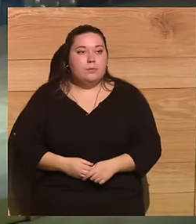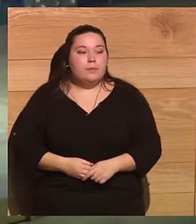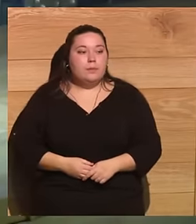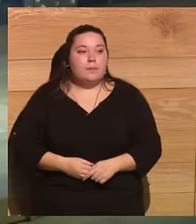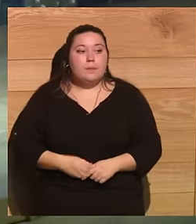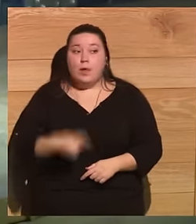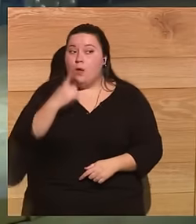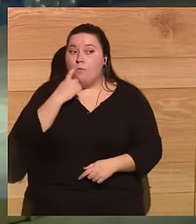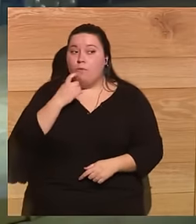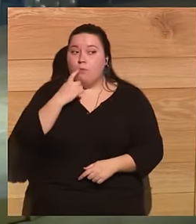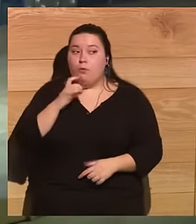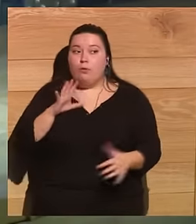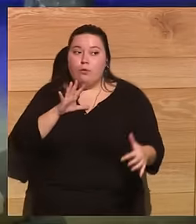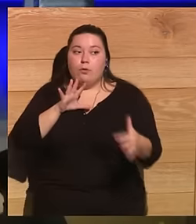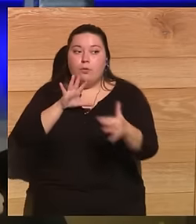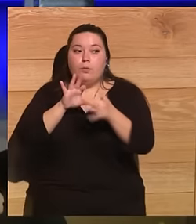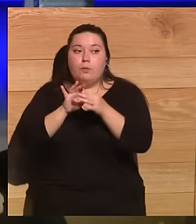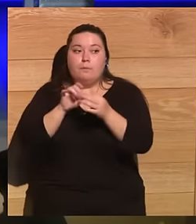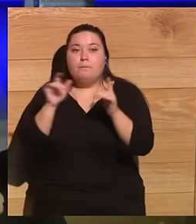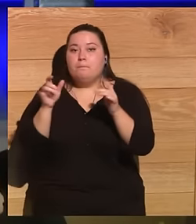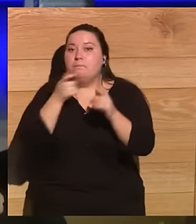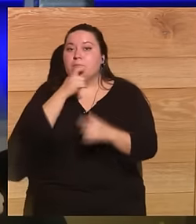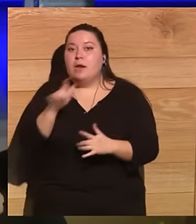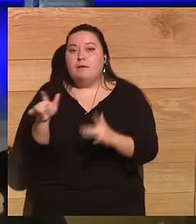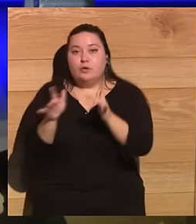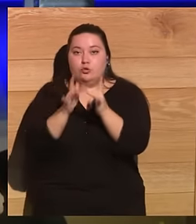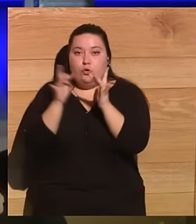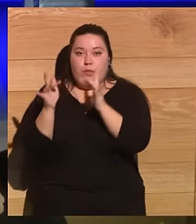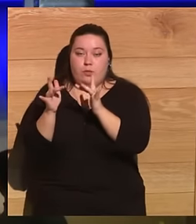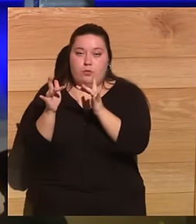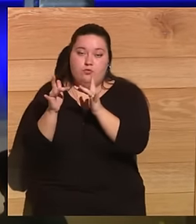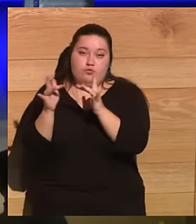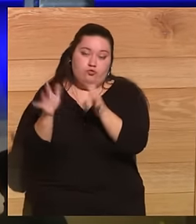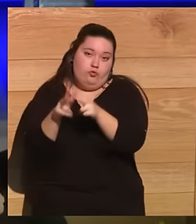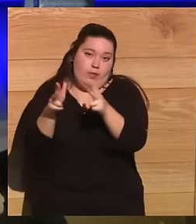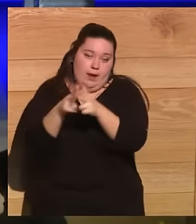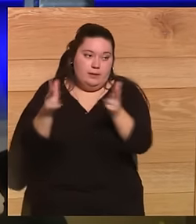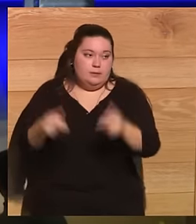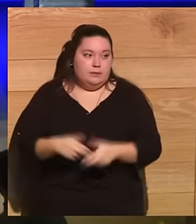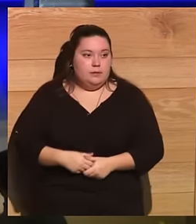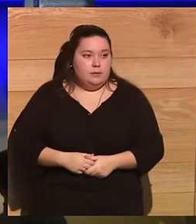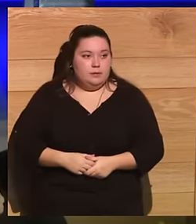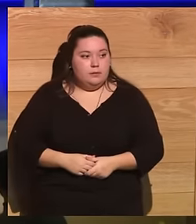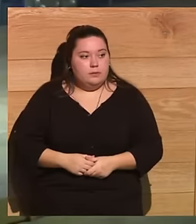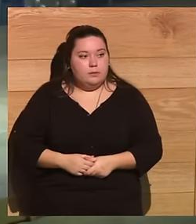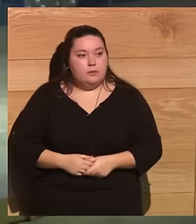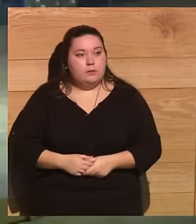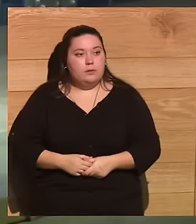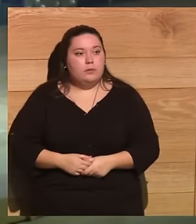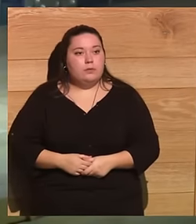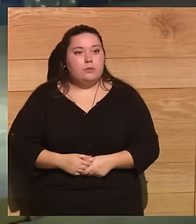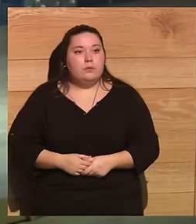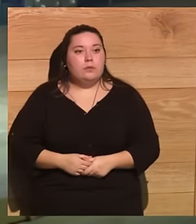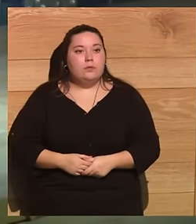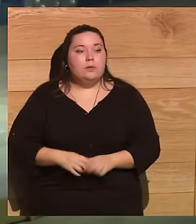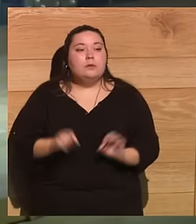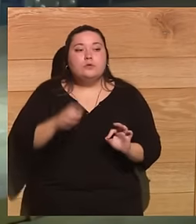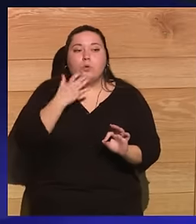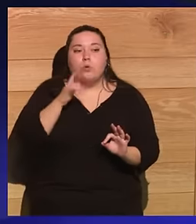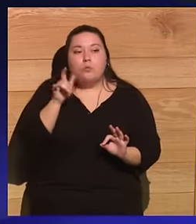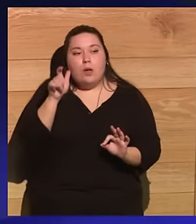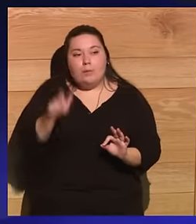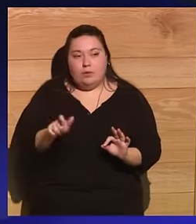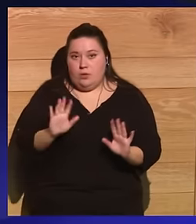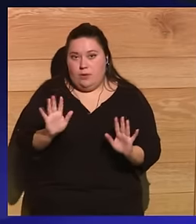El rojo son las palabras sociales. Y aquí podemos ver una ubicación muy particular. Esto es solo una persona,